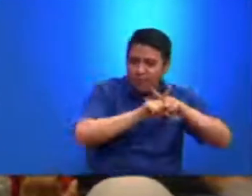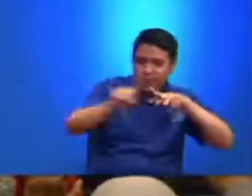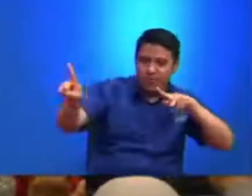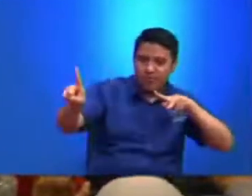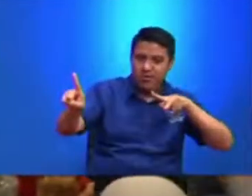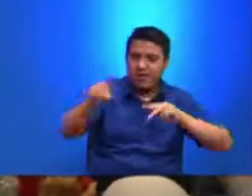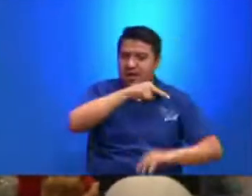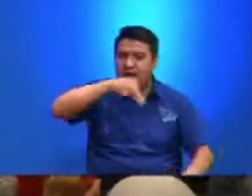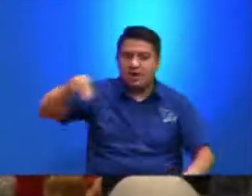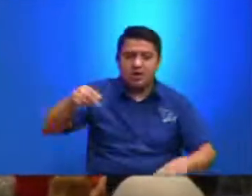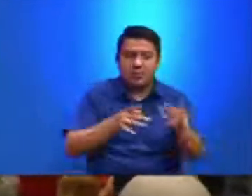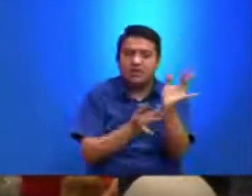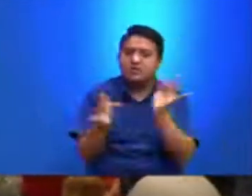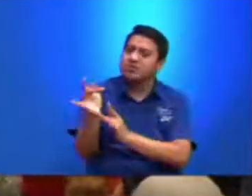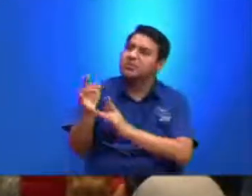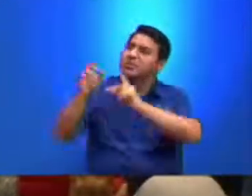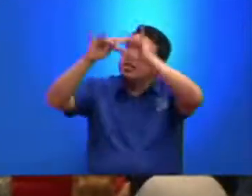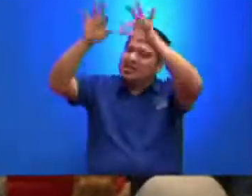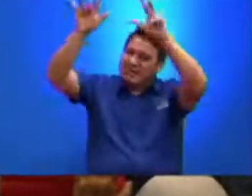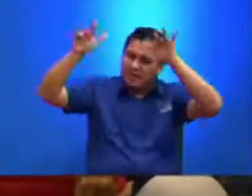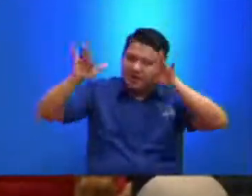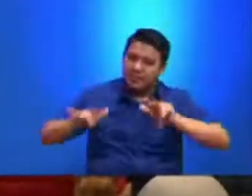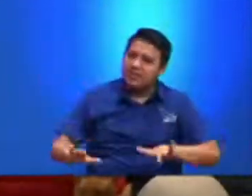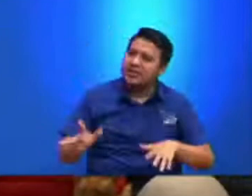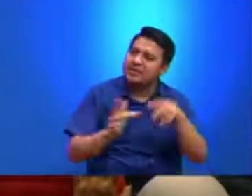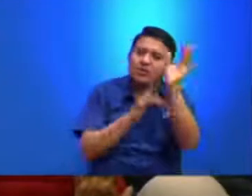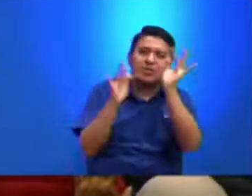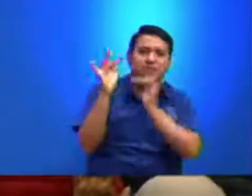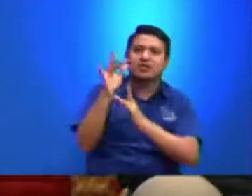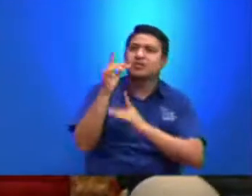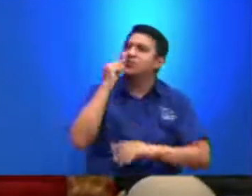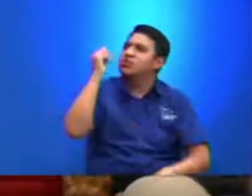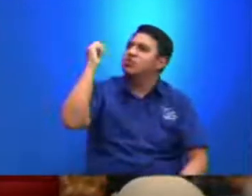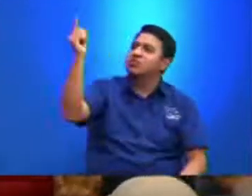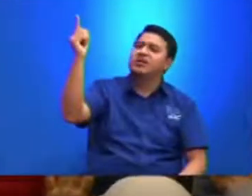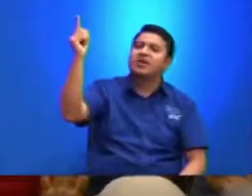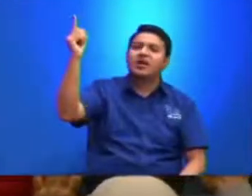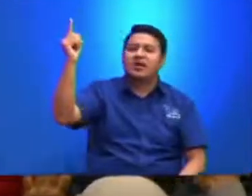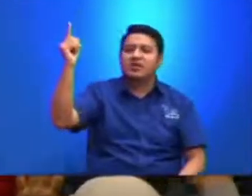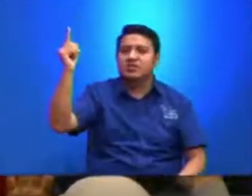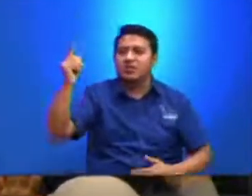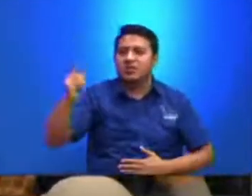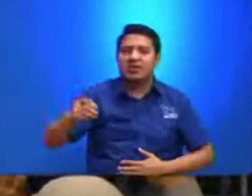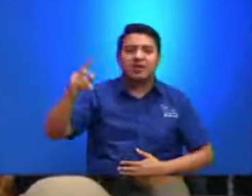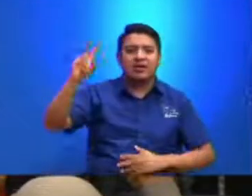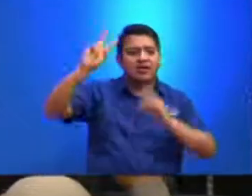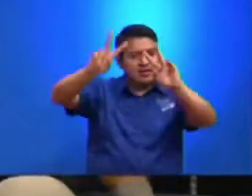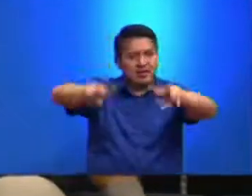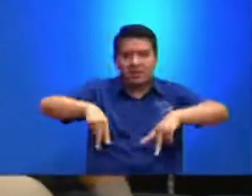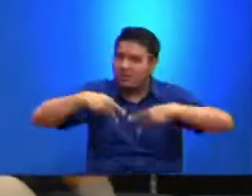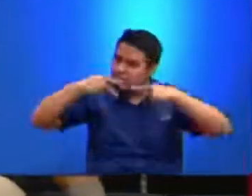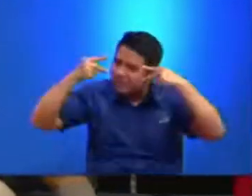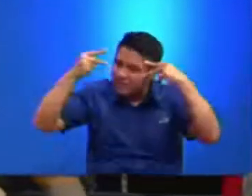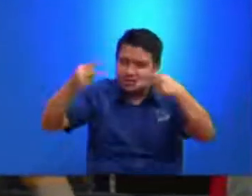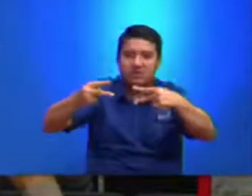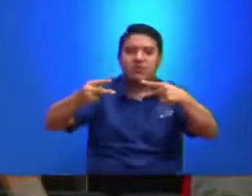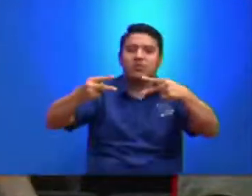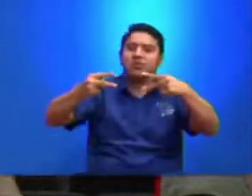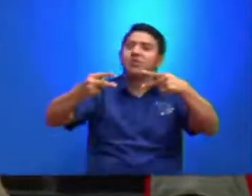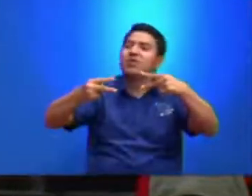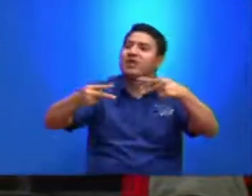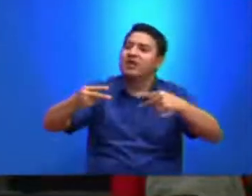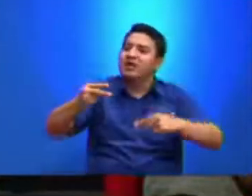Jesús. Derrámate, Señor. Haz tu obra. Sana